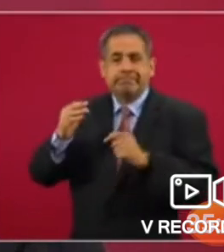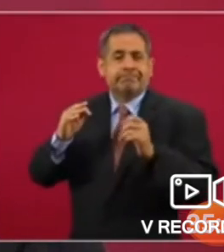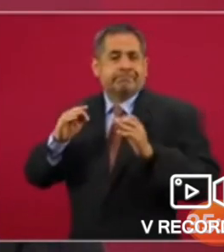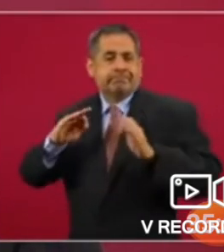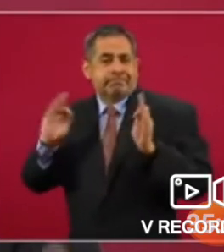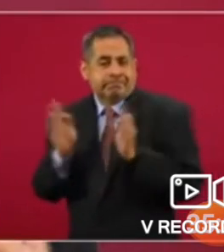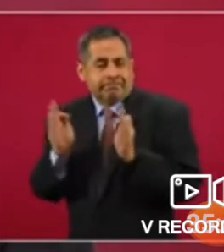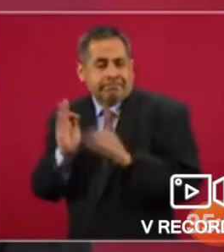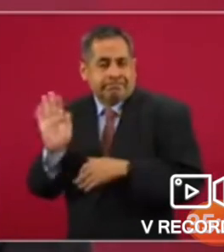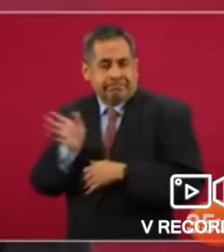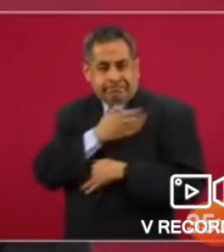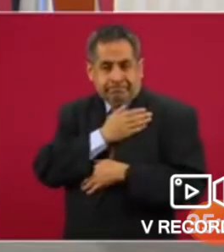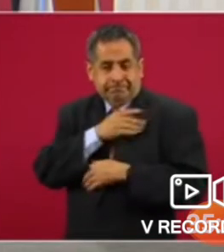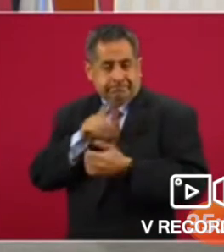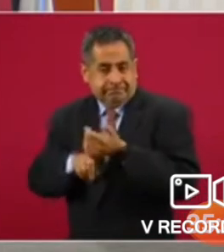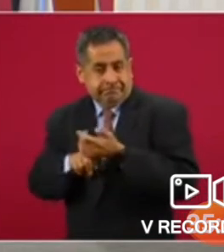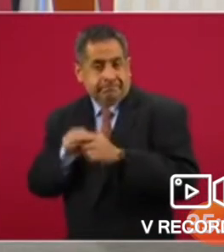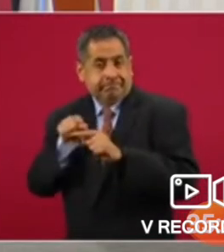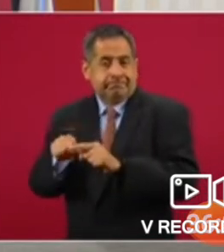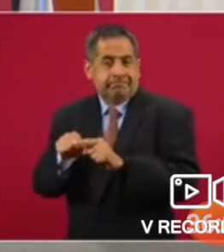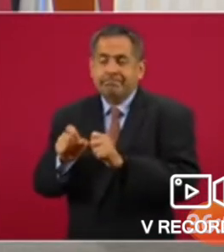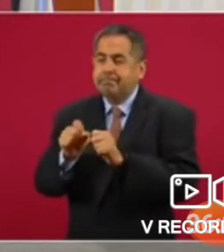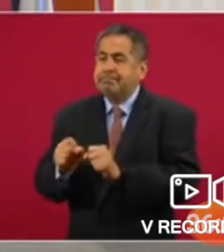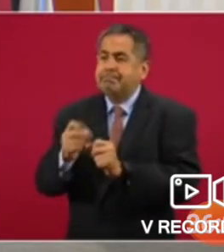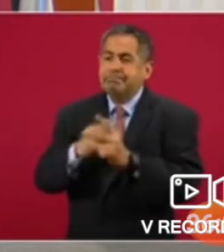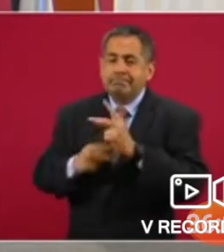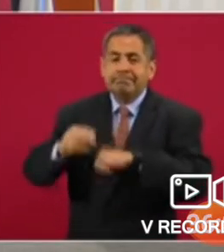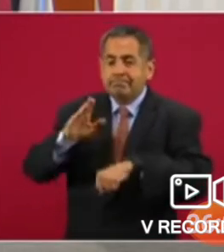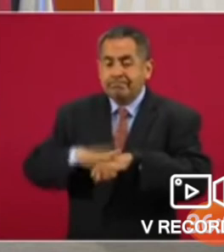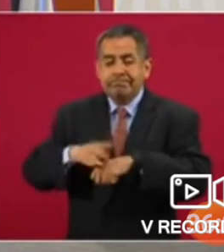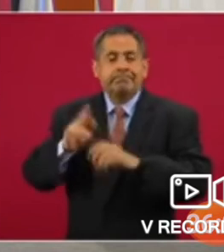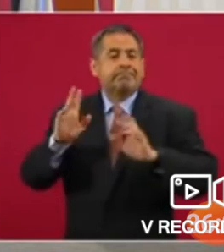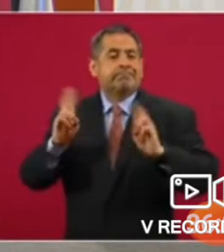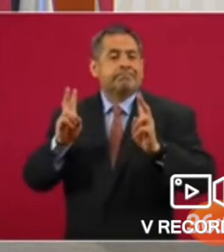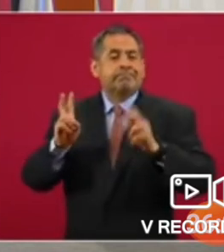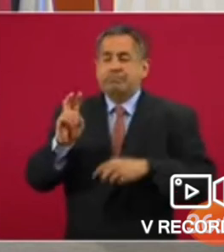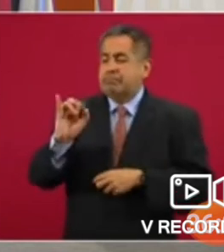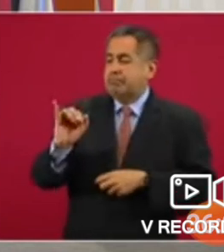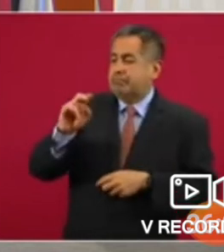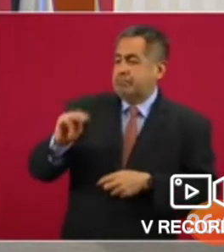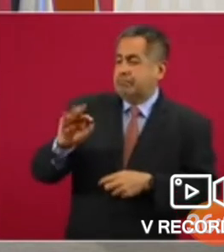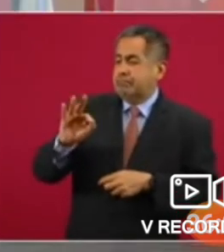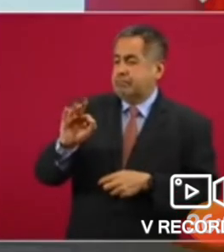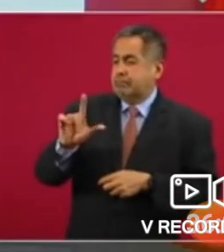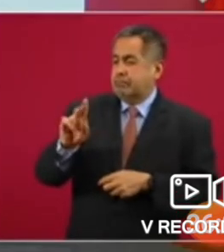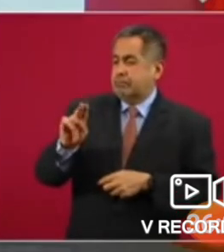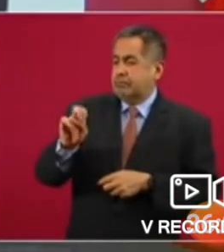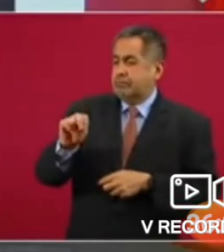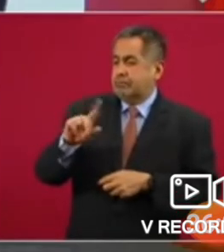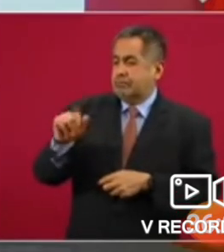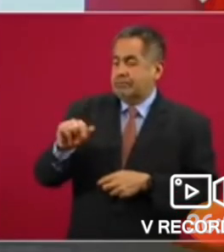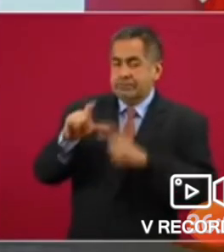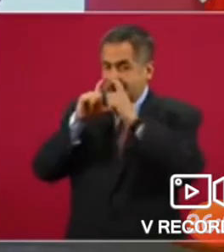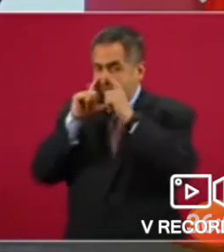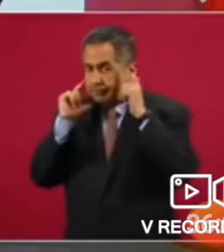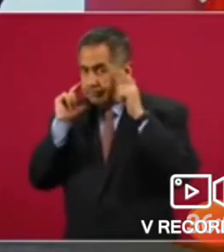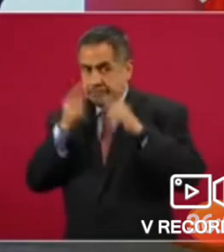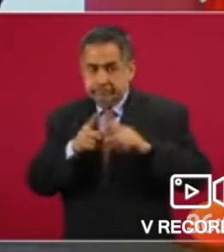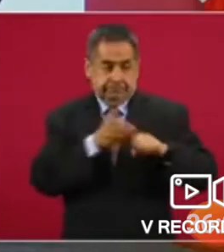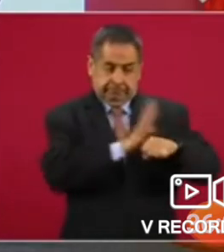invierno, es seguro que tenemos la temporada de influenza y es probable, es